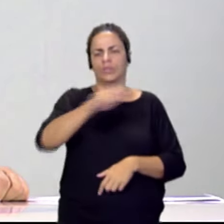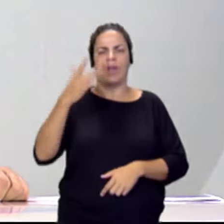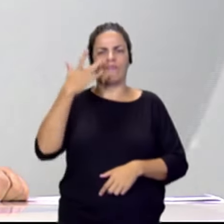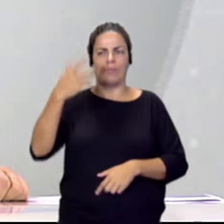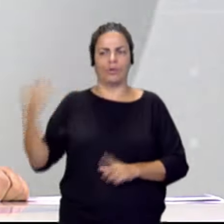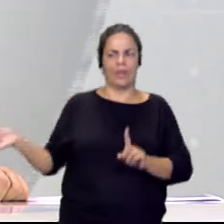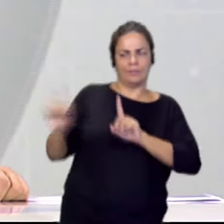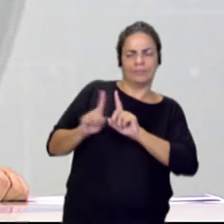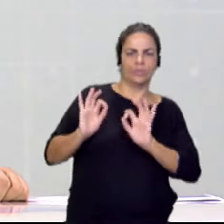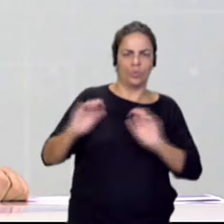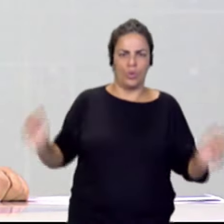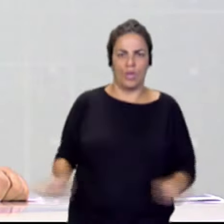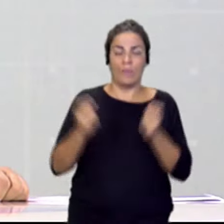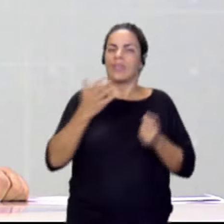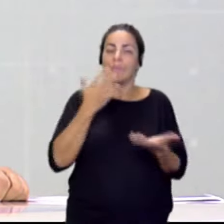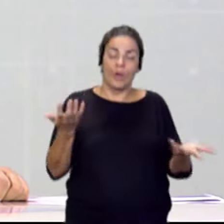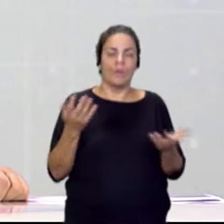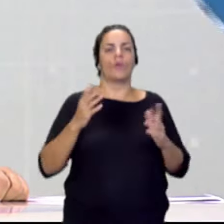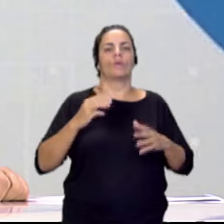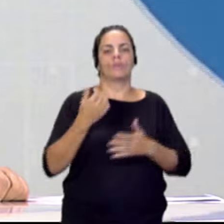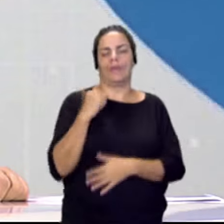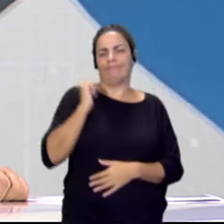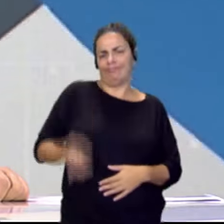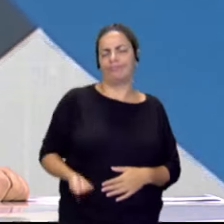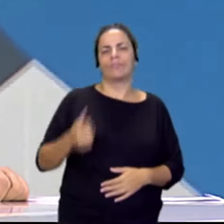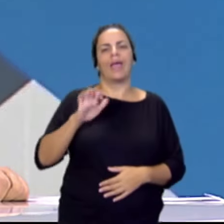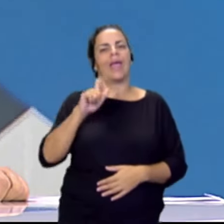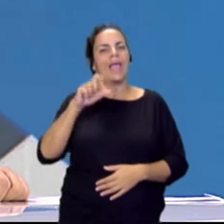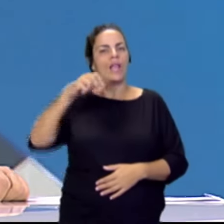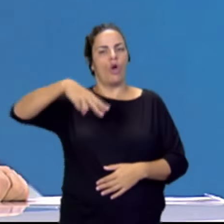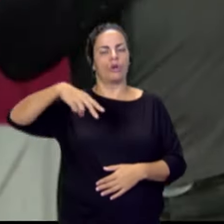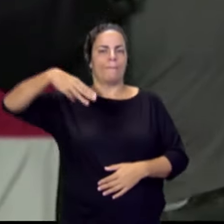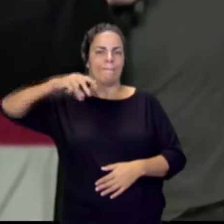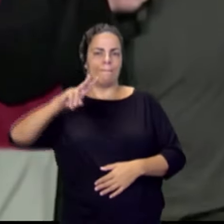sus campañas. Es el caso del multimillonario Elon Musk.